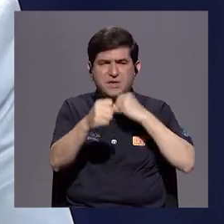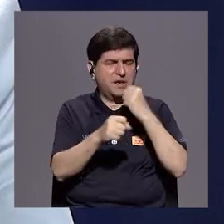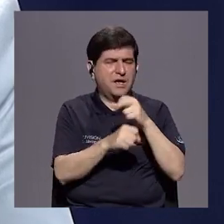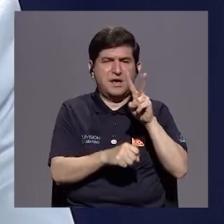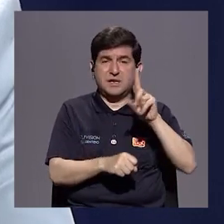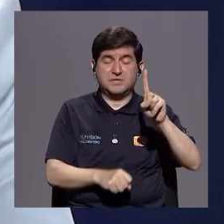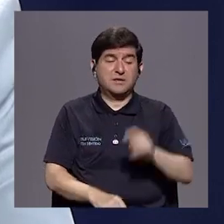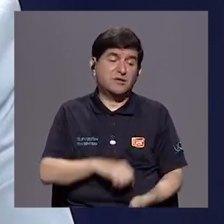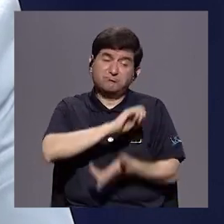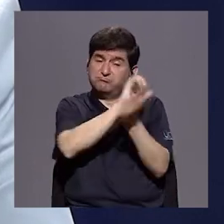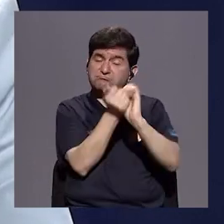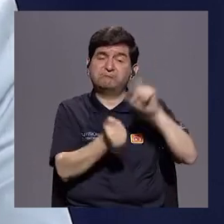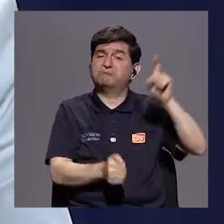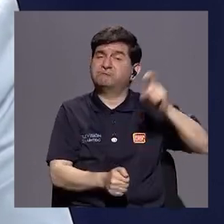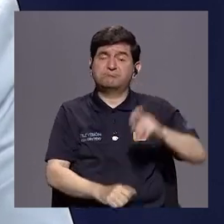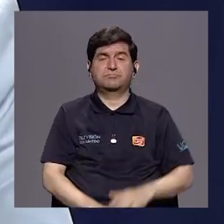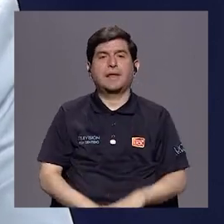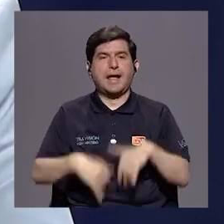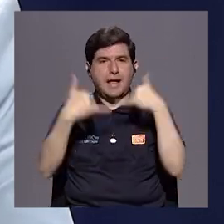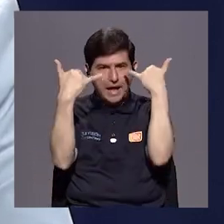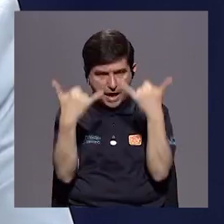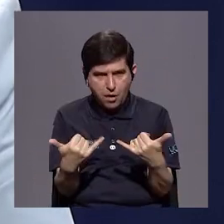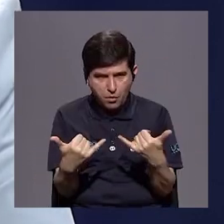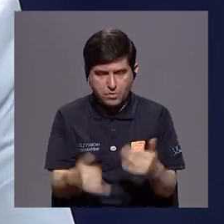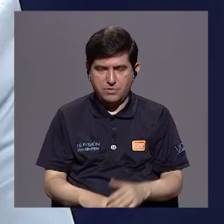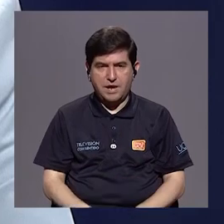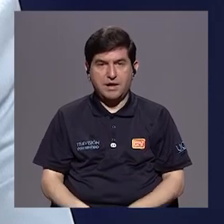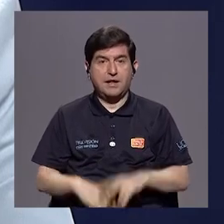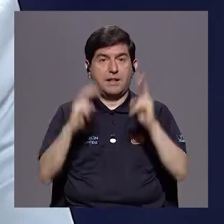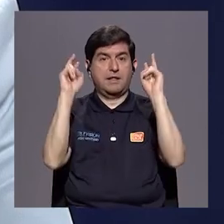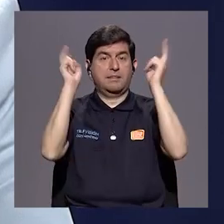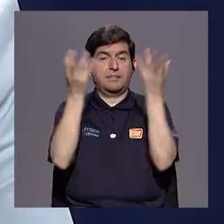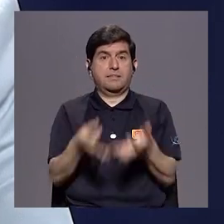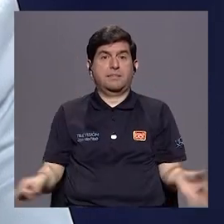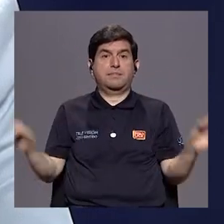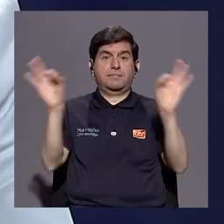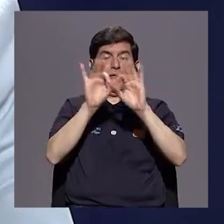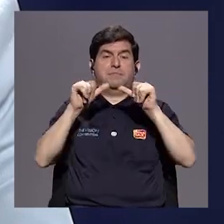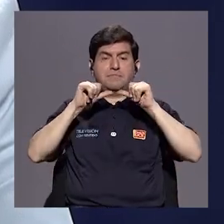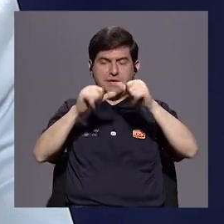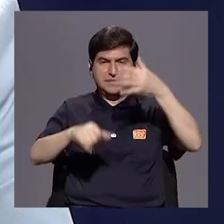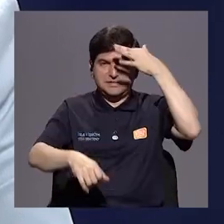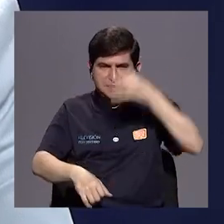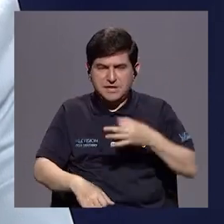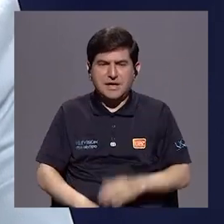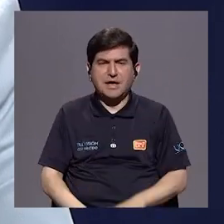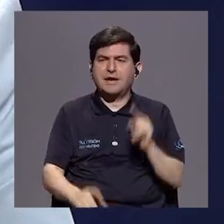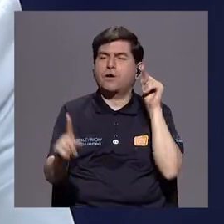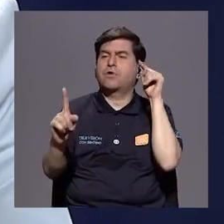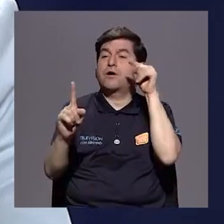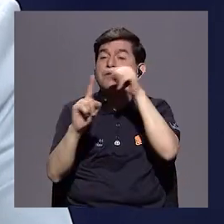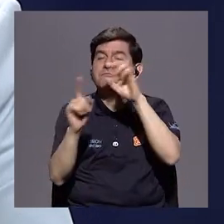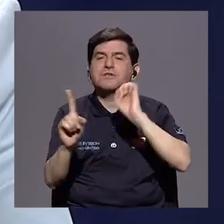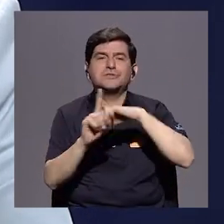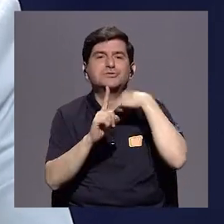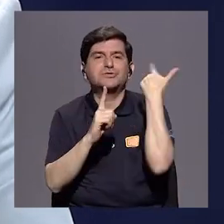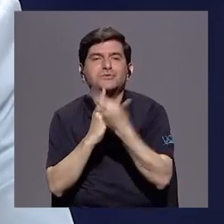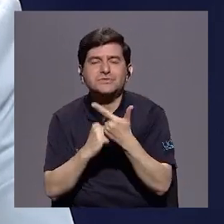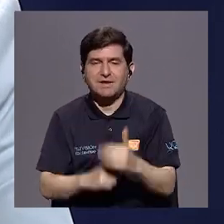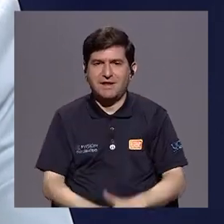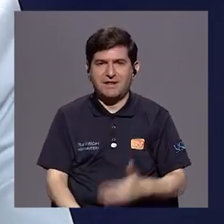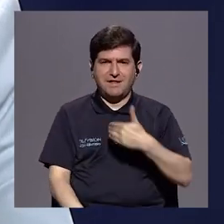siglo 21 tendrá que cambiar ahora el gran tema es que sigamos apostándole a los fines sociales